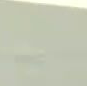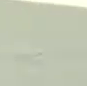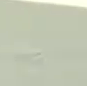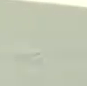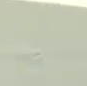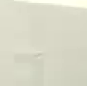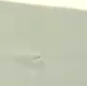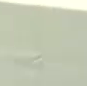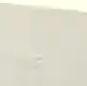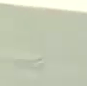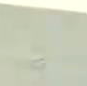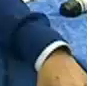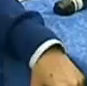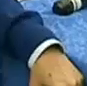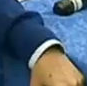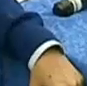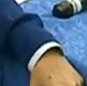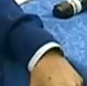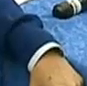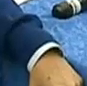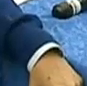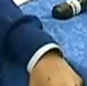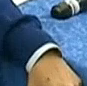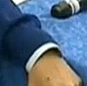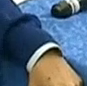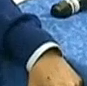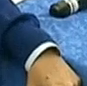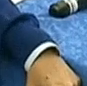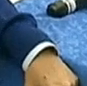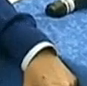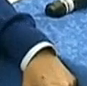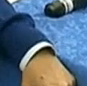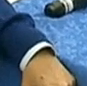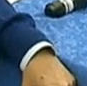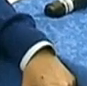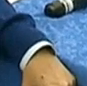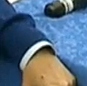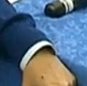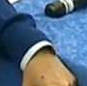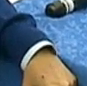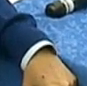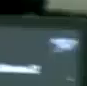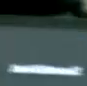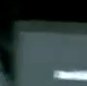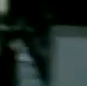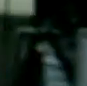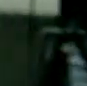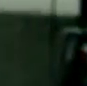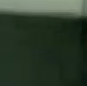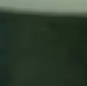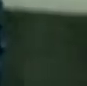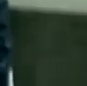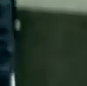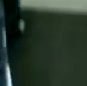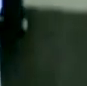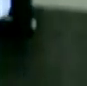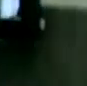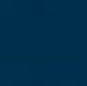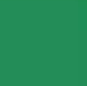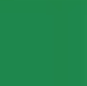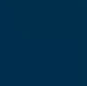Candidato presidencial Guillermo Lasso asegura que no existe retroceso en el acuerdo que llegó con el también presidenciable Jacu Pérez.